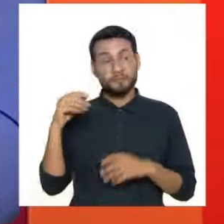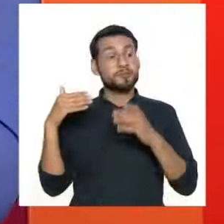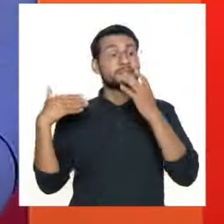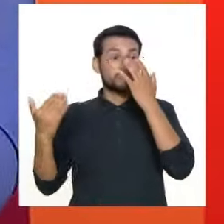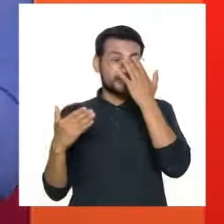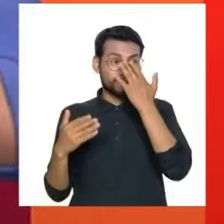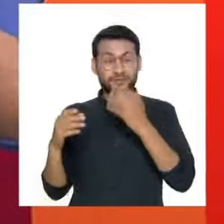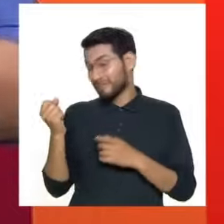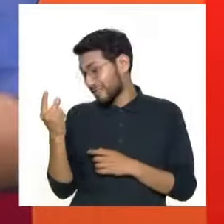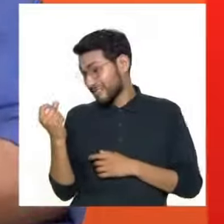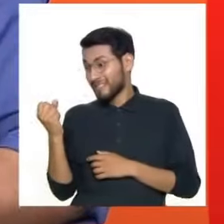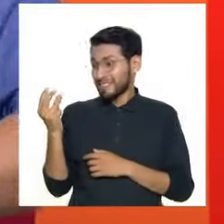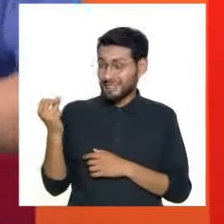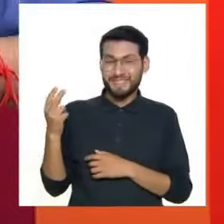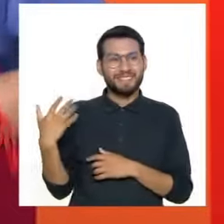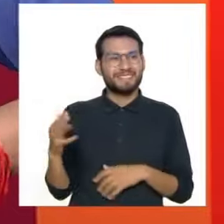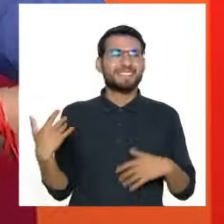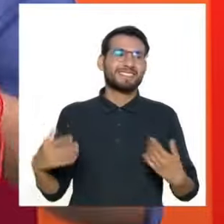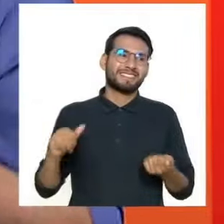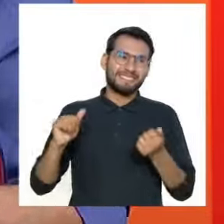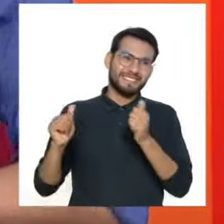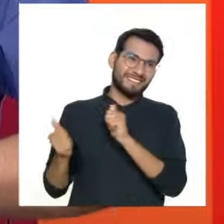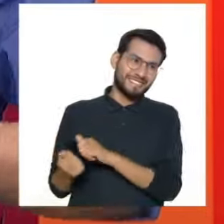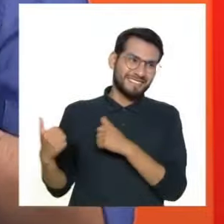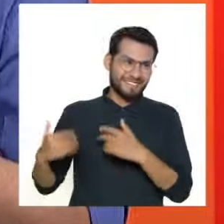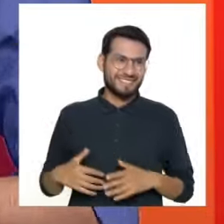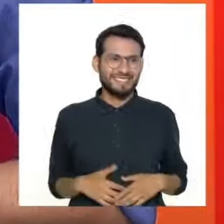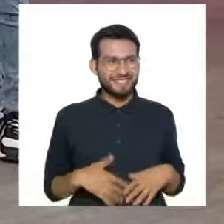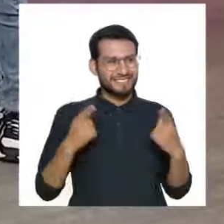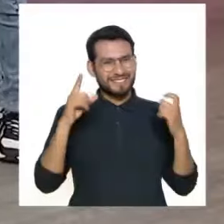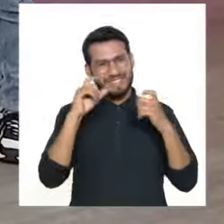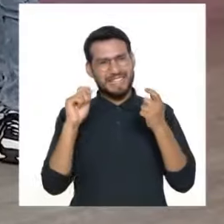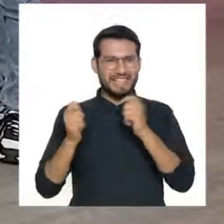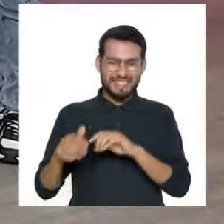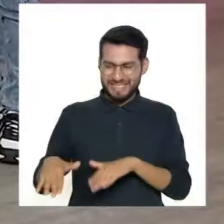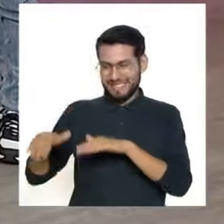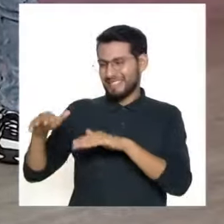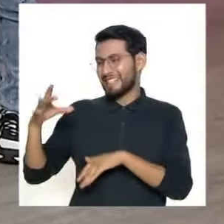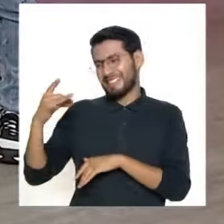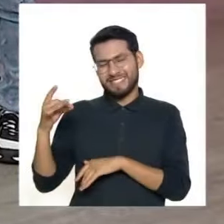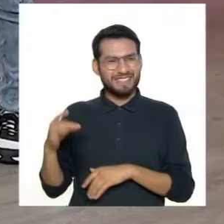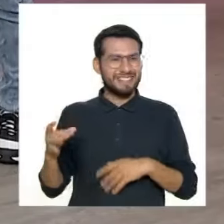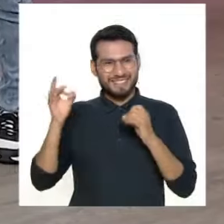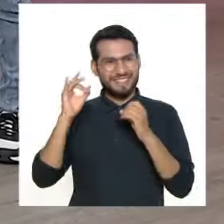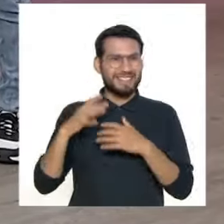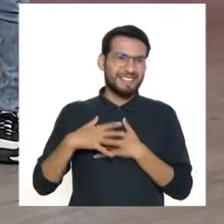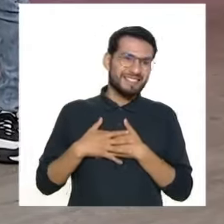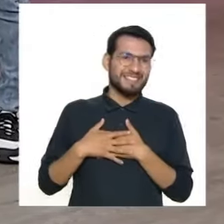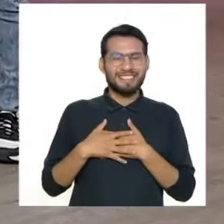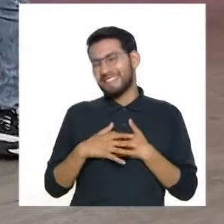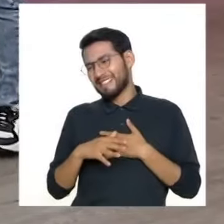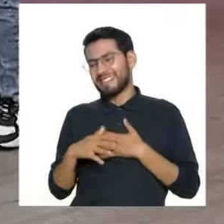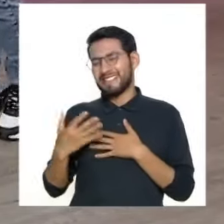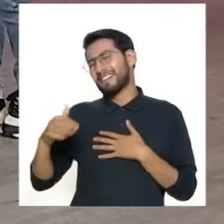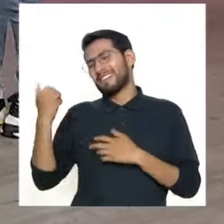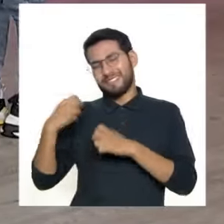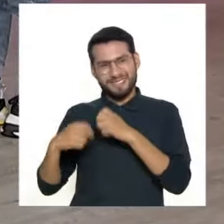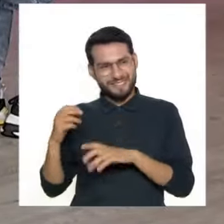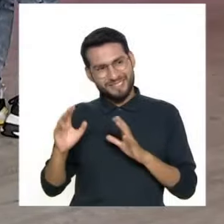cuando entran a los 11 12 ya va cambiando A los 18 ese problema ya a los 18 ya ese es otro